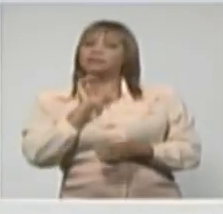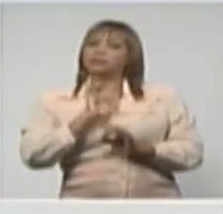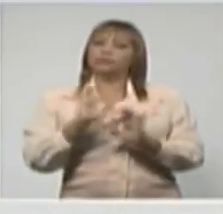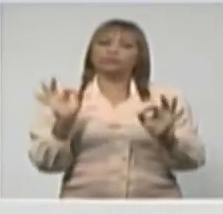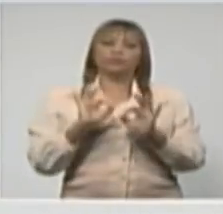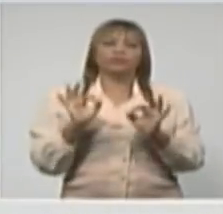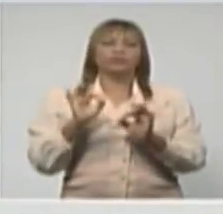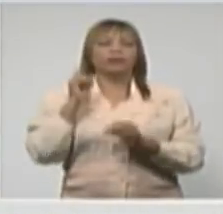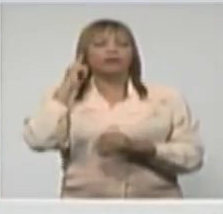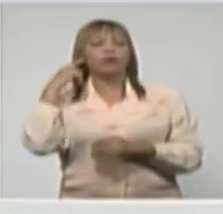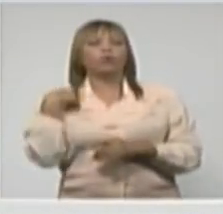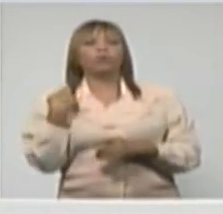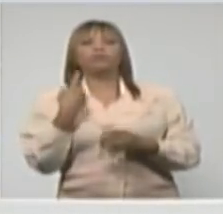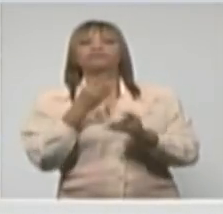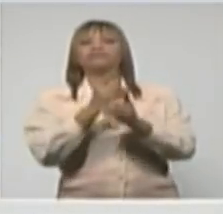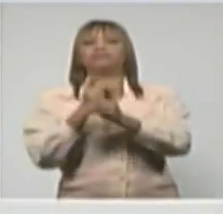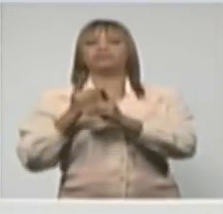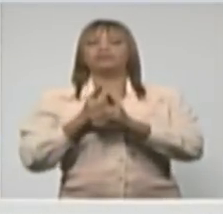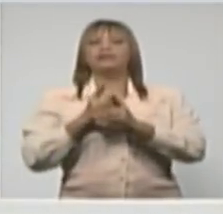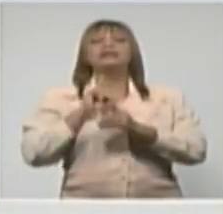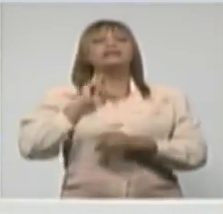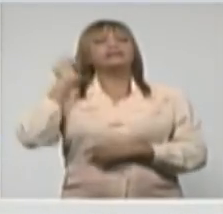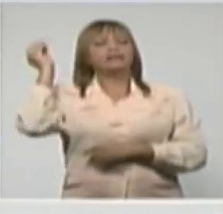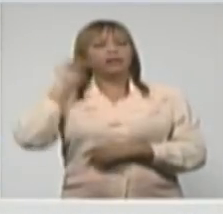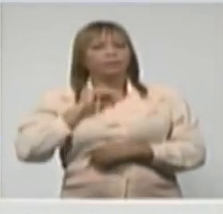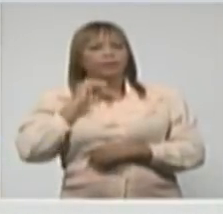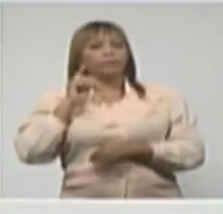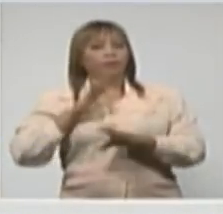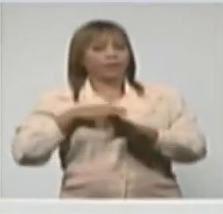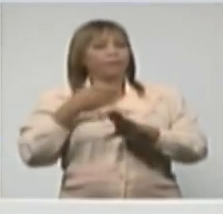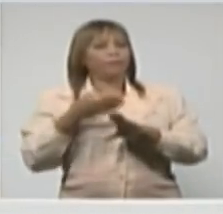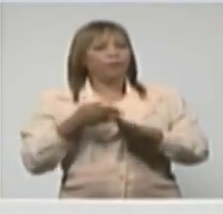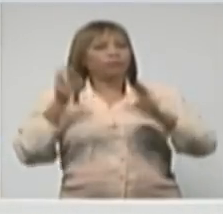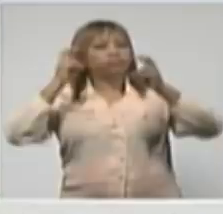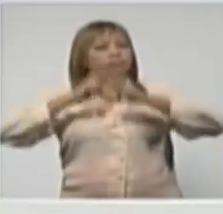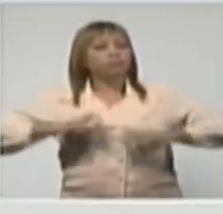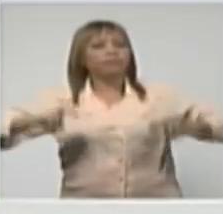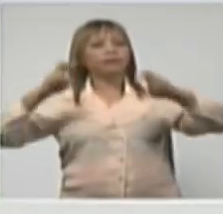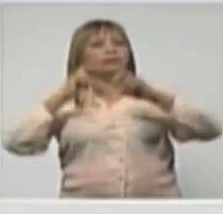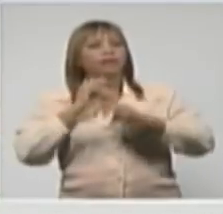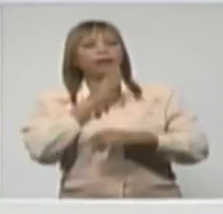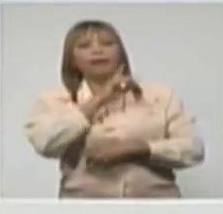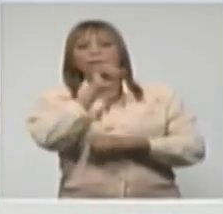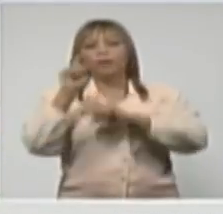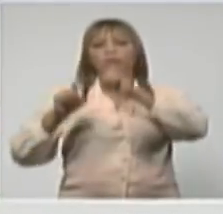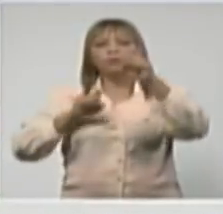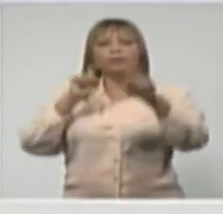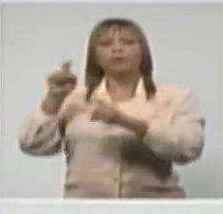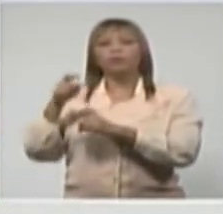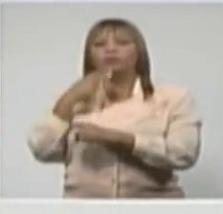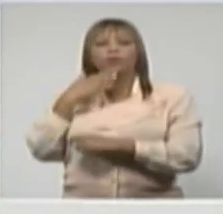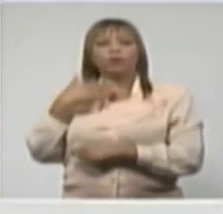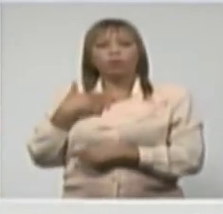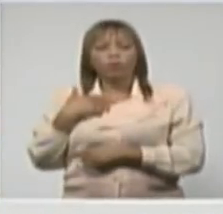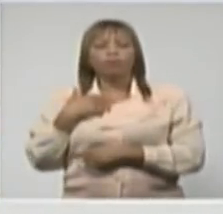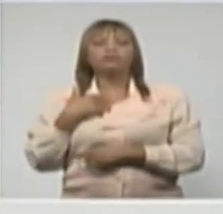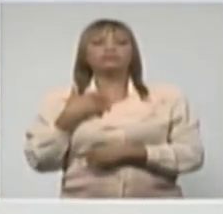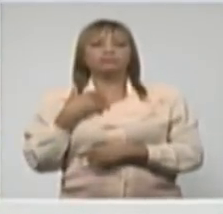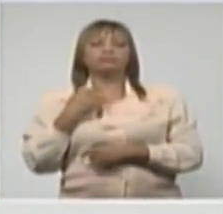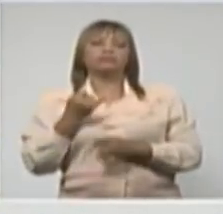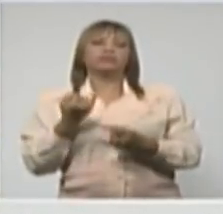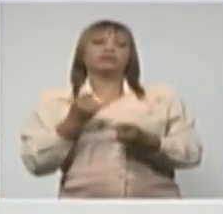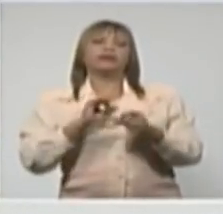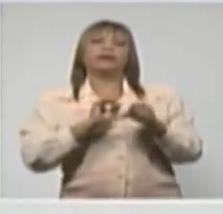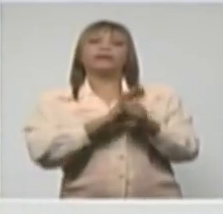fuente de infección, aunque sabemos que después se sigue profundizando para lograr esta información de mucho